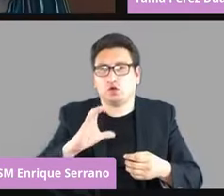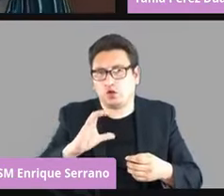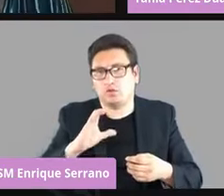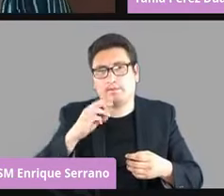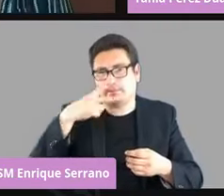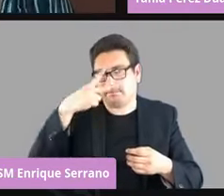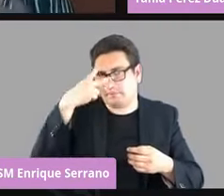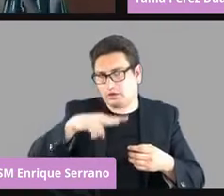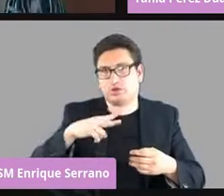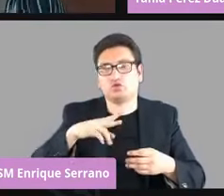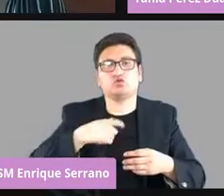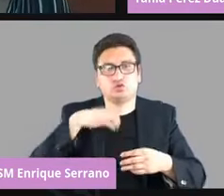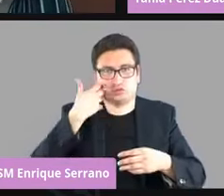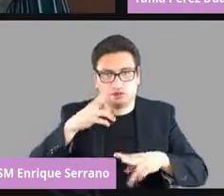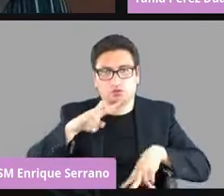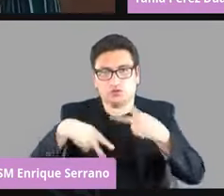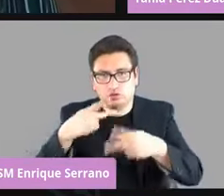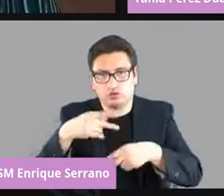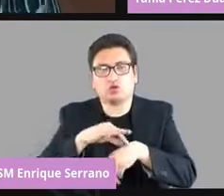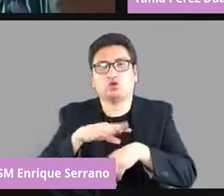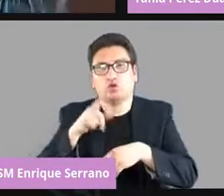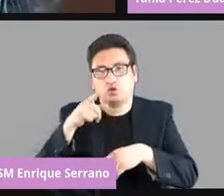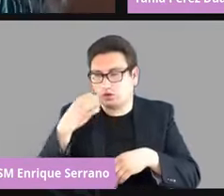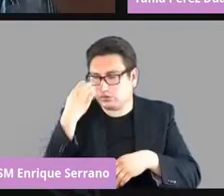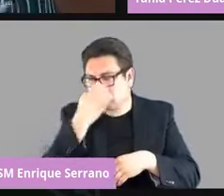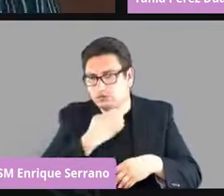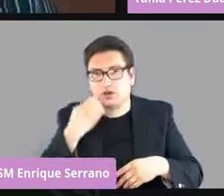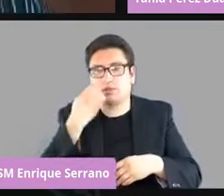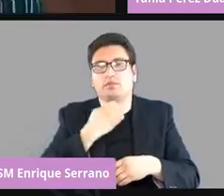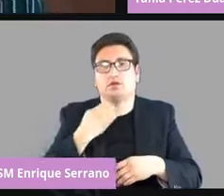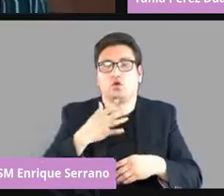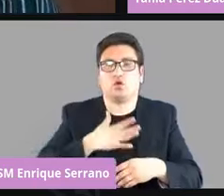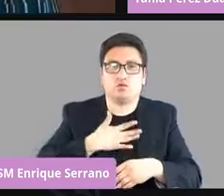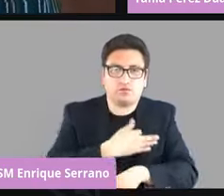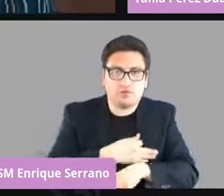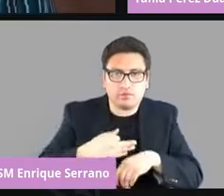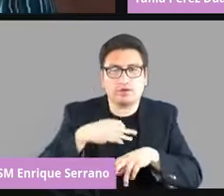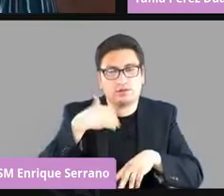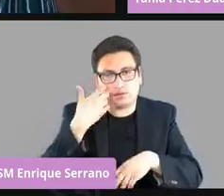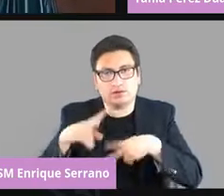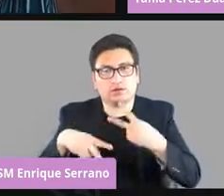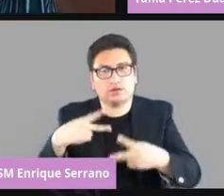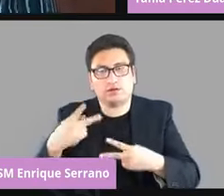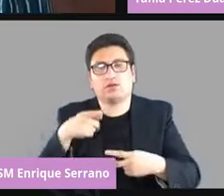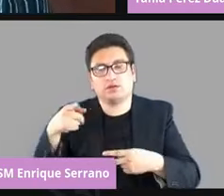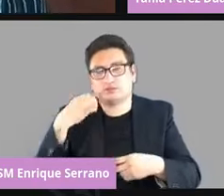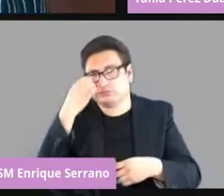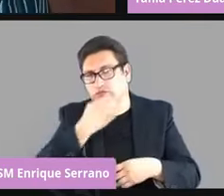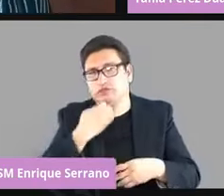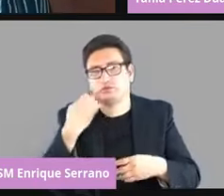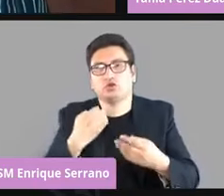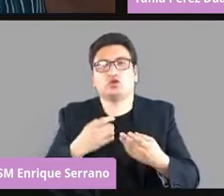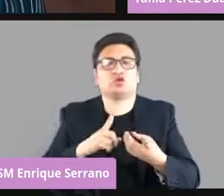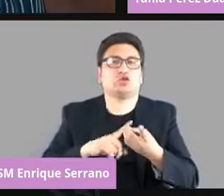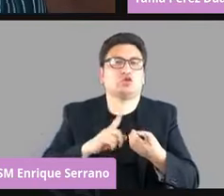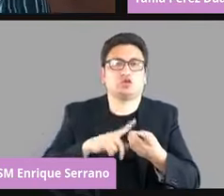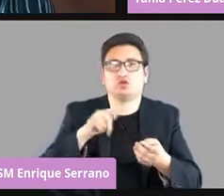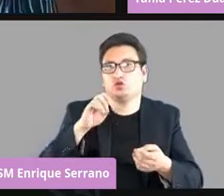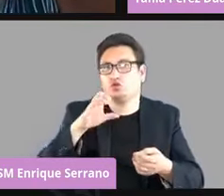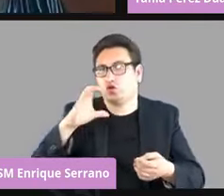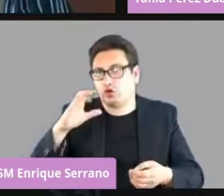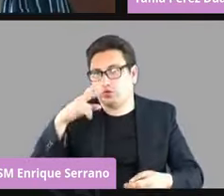quisiera diagnosticarme o diagnosticar a alguien de mi, ¿no? Que alguna persona de mi familia le interesara recibir un diagnóstico? ¿TOC México tiene